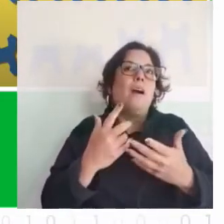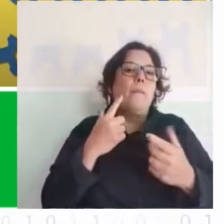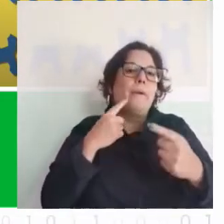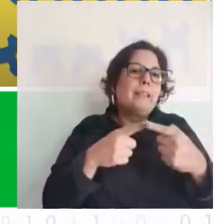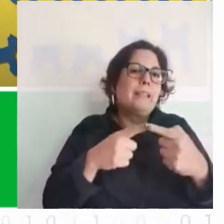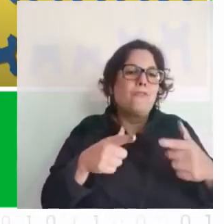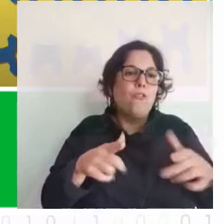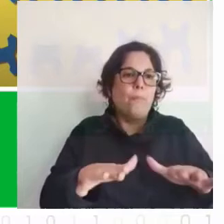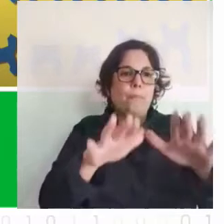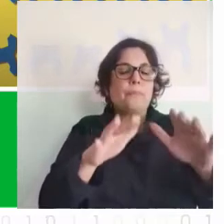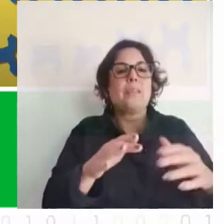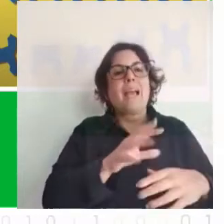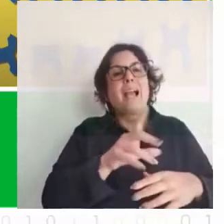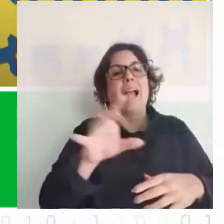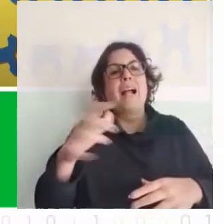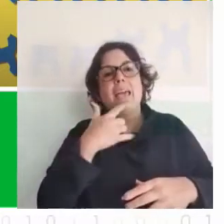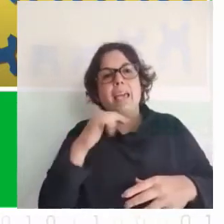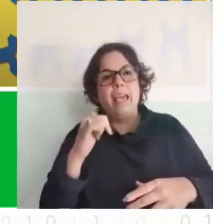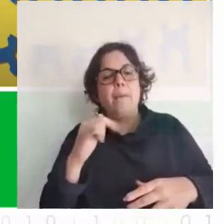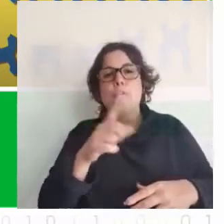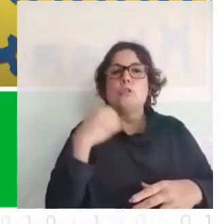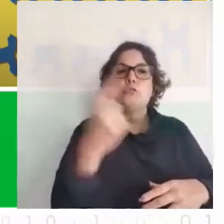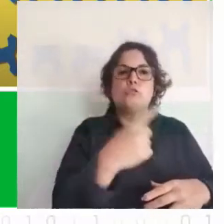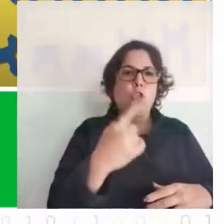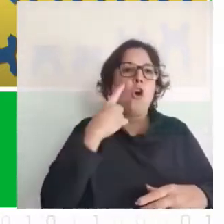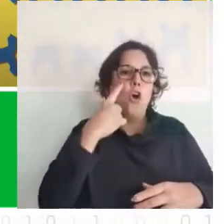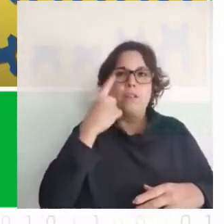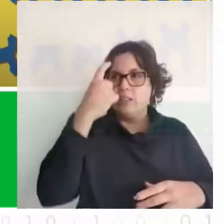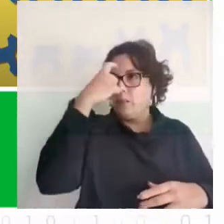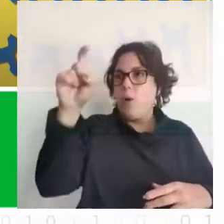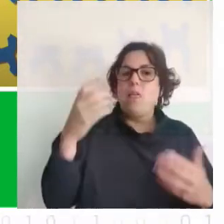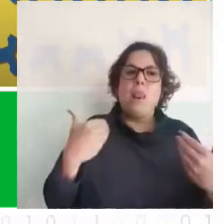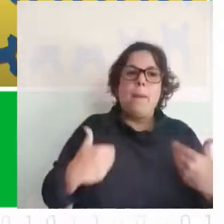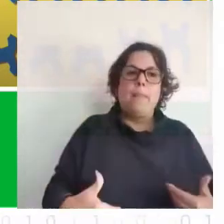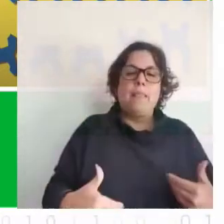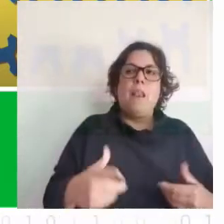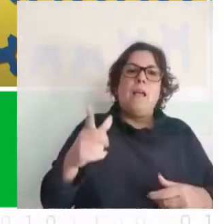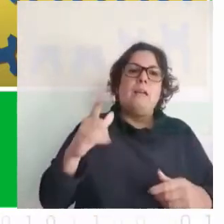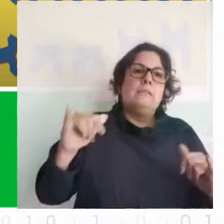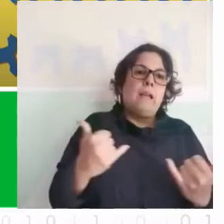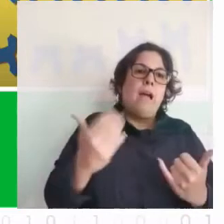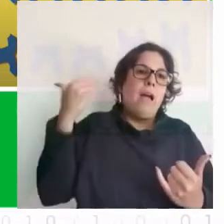usar al cáncer como ejemplo. Todos conocemos a alguien lamentablemente que ha tenido